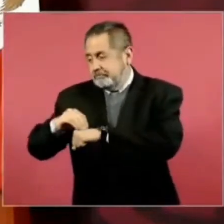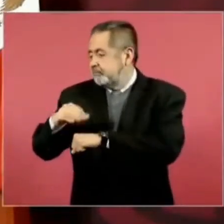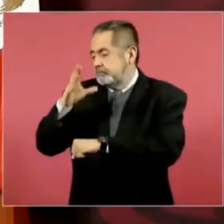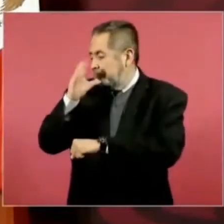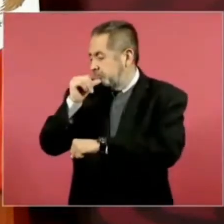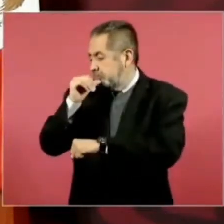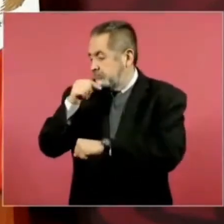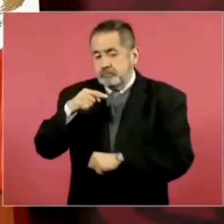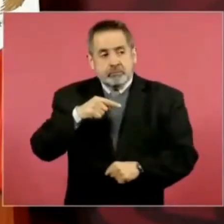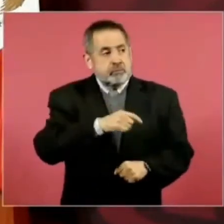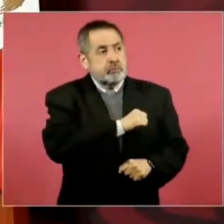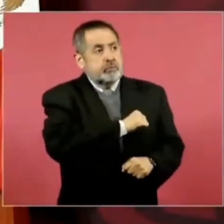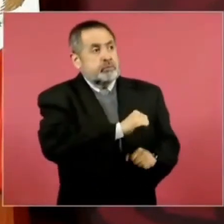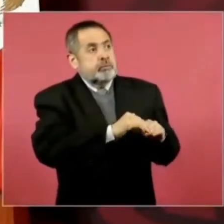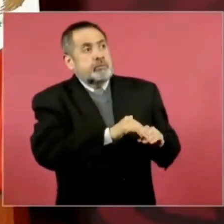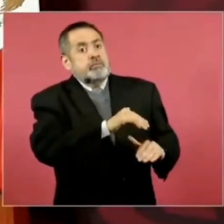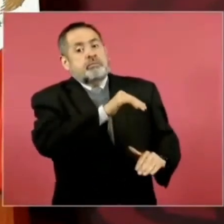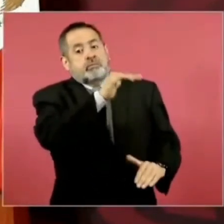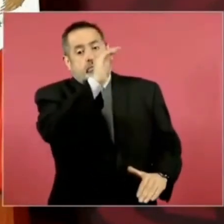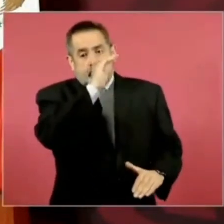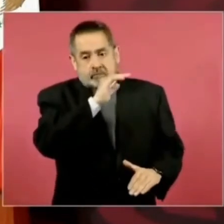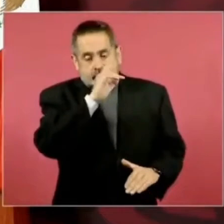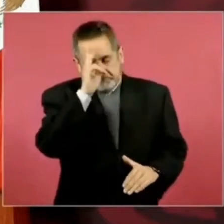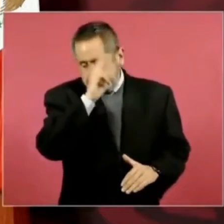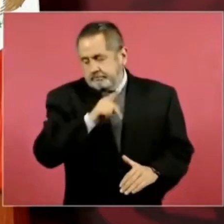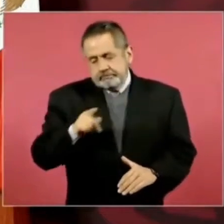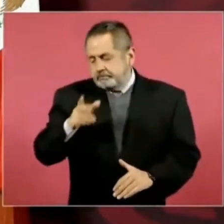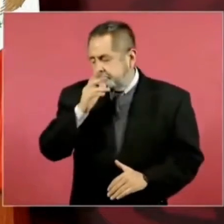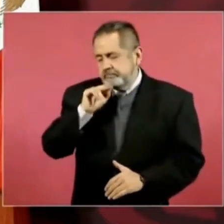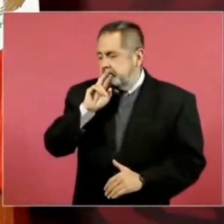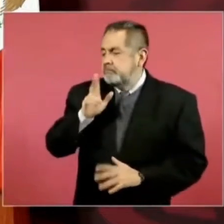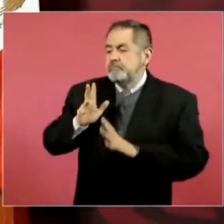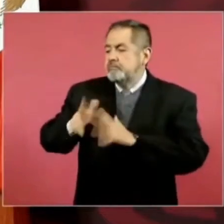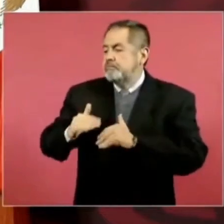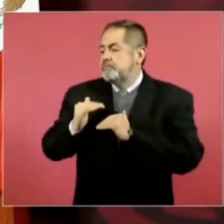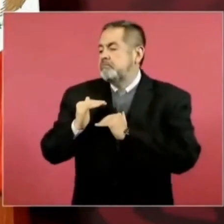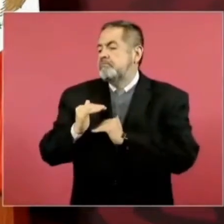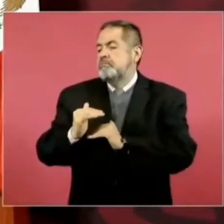se iba a incrementar la inflación,